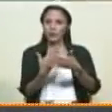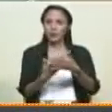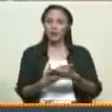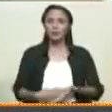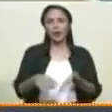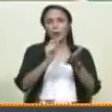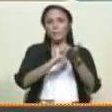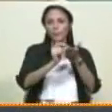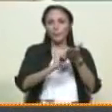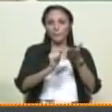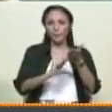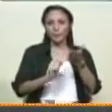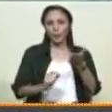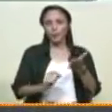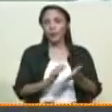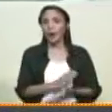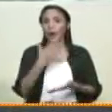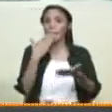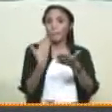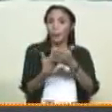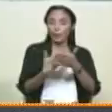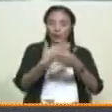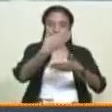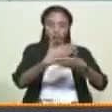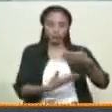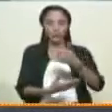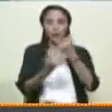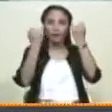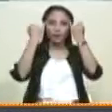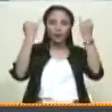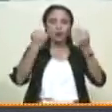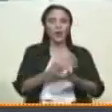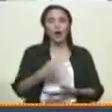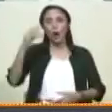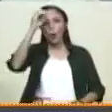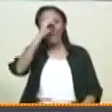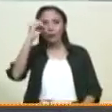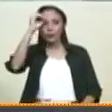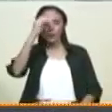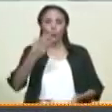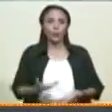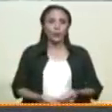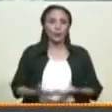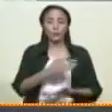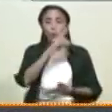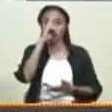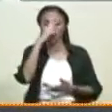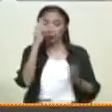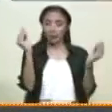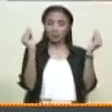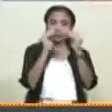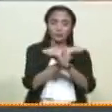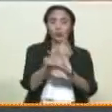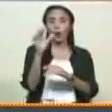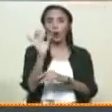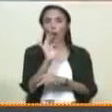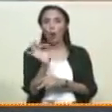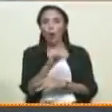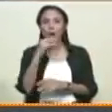escriban ahí propuestas, sugerencias, observaciones, dudas, reclamos.